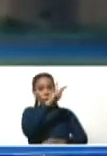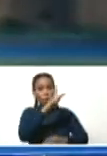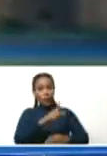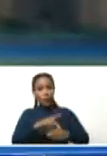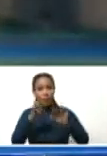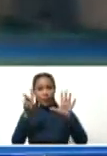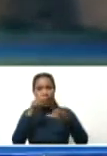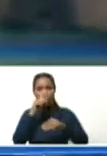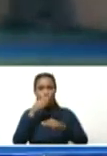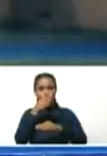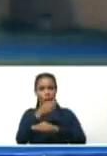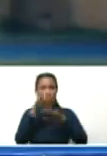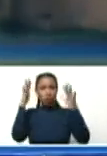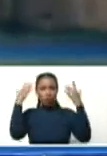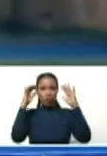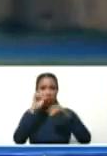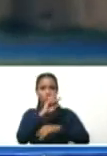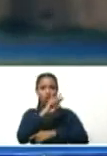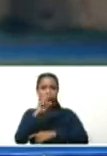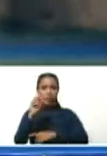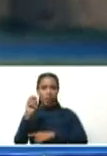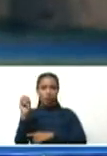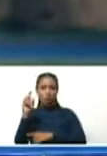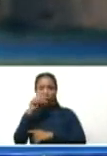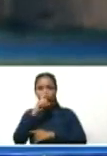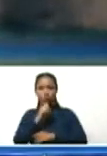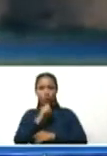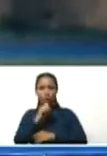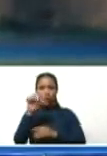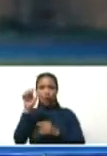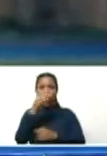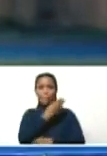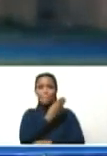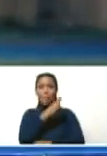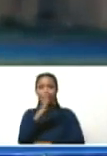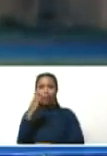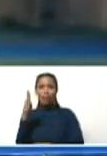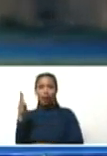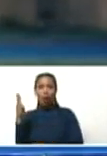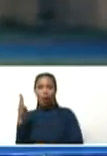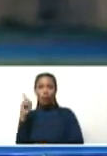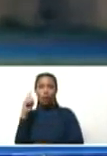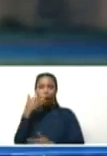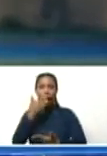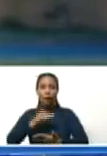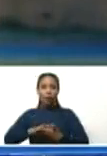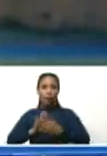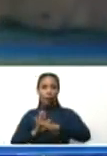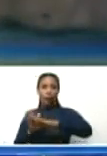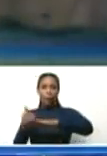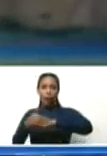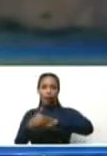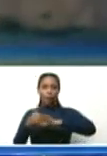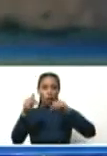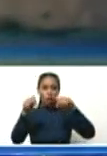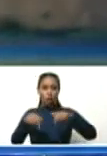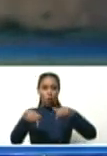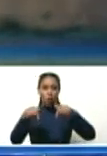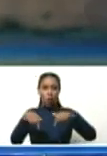años conmemorando los 200 años, el bicentenario de la Carta de Jamaica. Y hoy